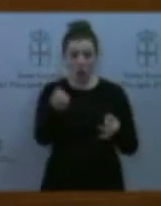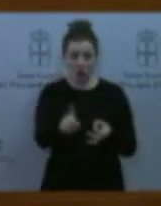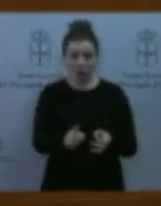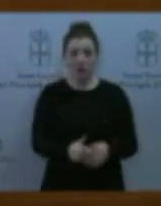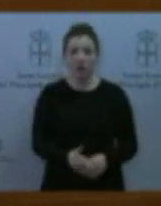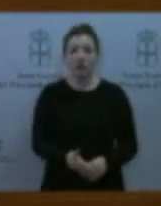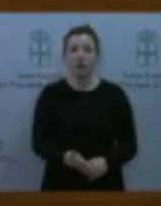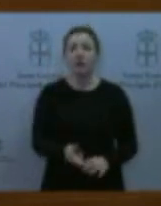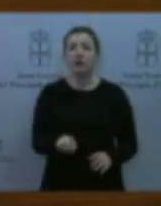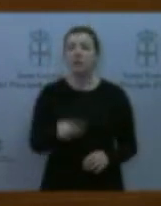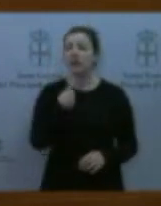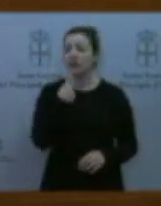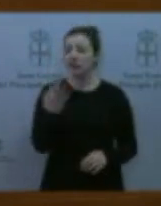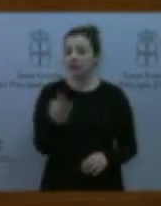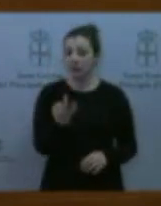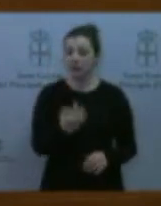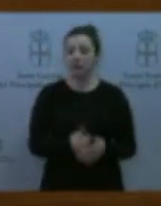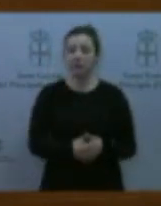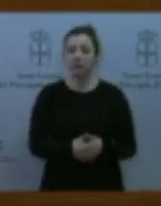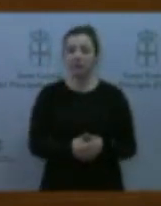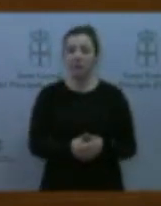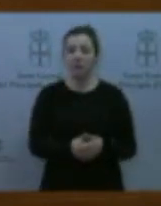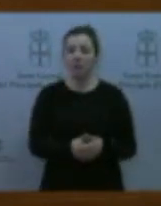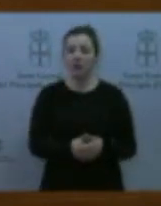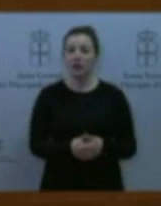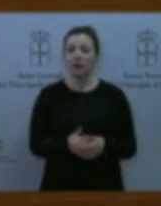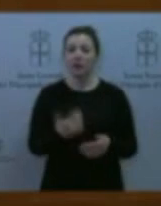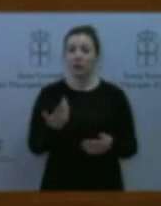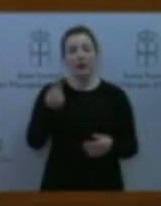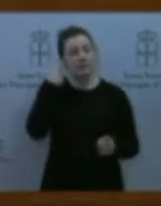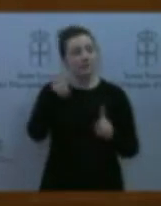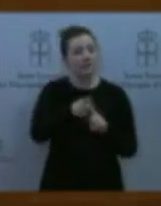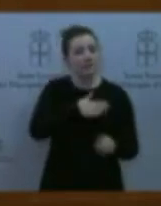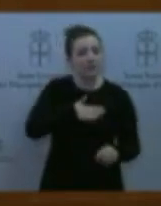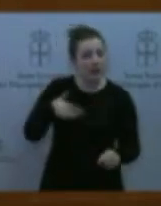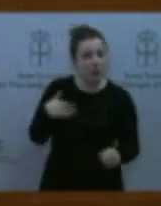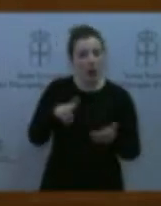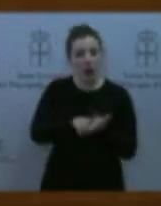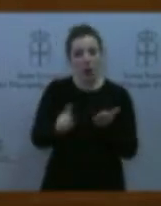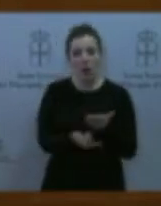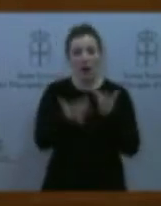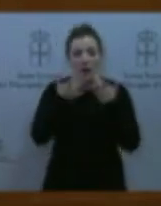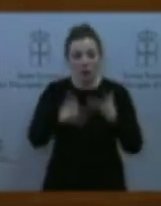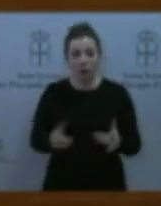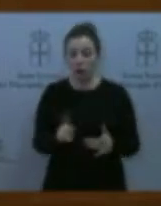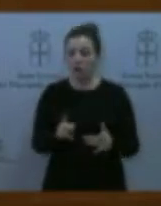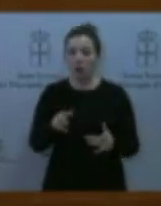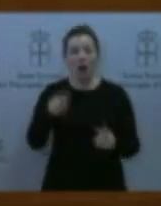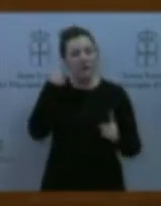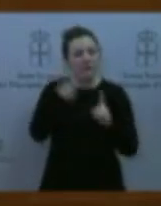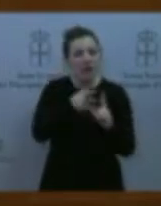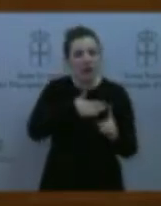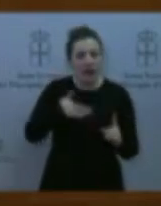otras muchas cosas, que la pretensión no es un lenguaje neutro, sino que la pretensión es un lenguaje no sexista en cumplimiento de